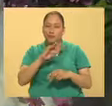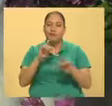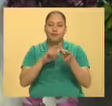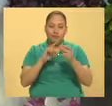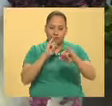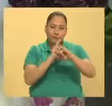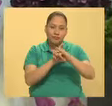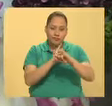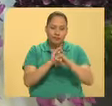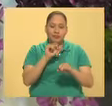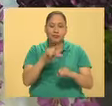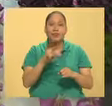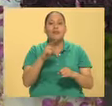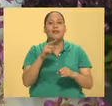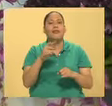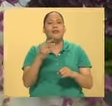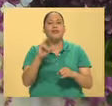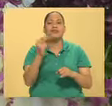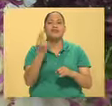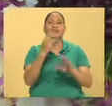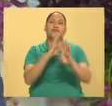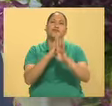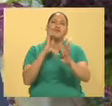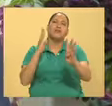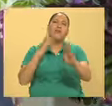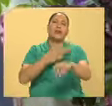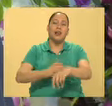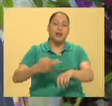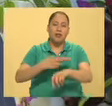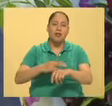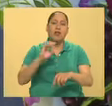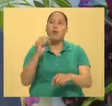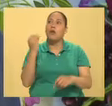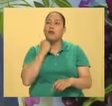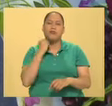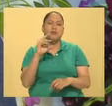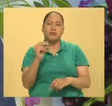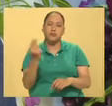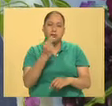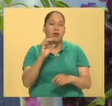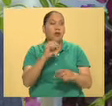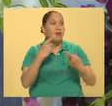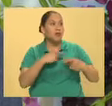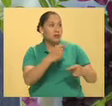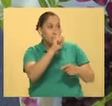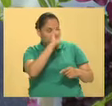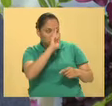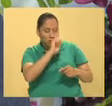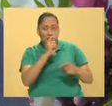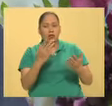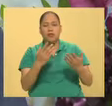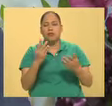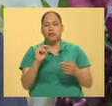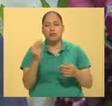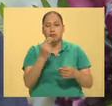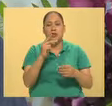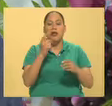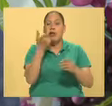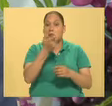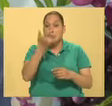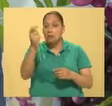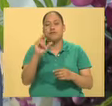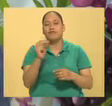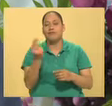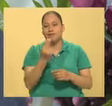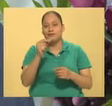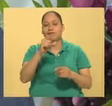vía internet sin necesidad de contar con un abogado o representante y además sin costo alguno. Solo ingresa a la